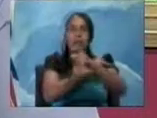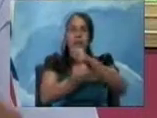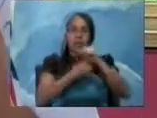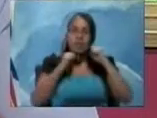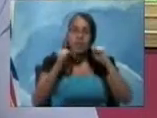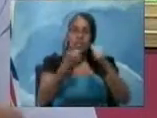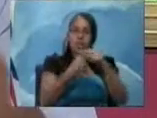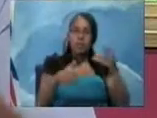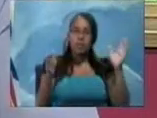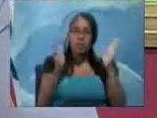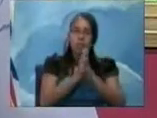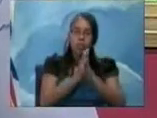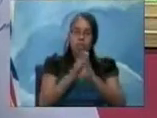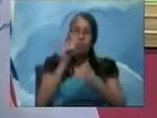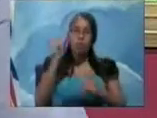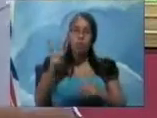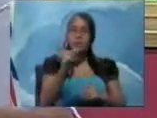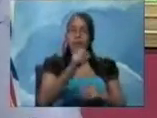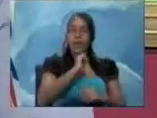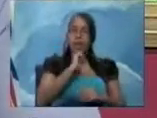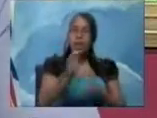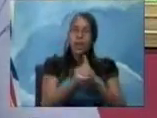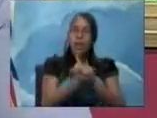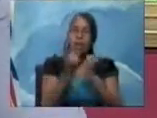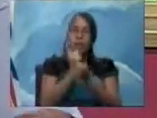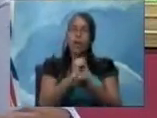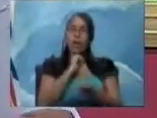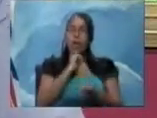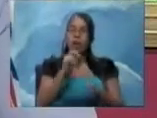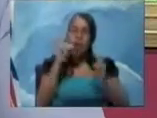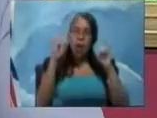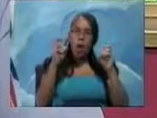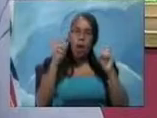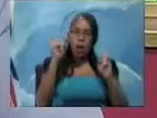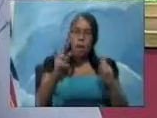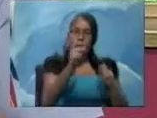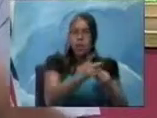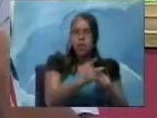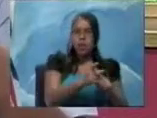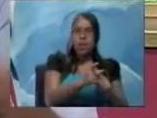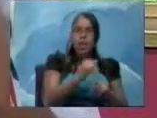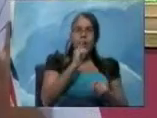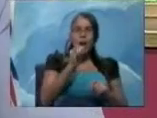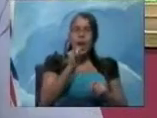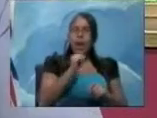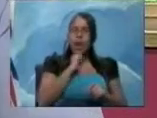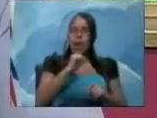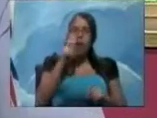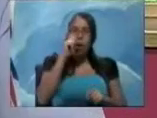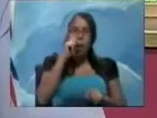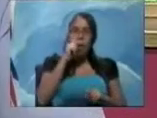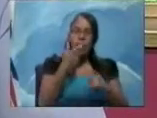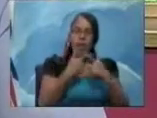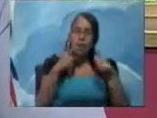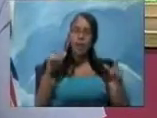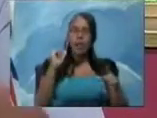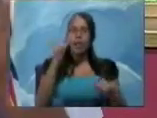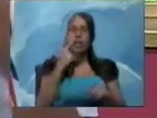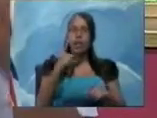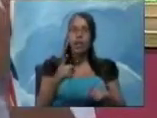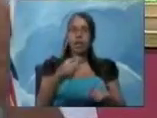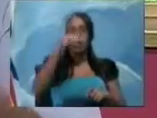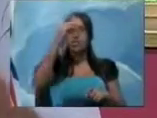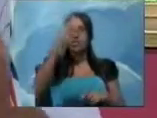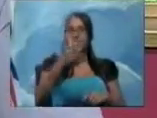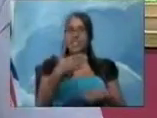cuando una persona es cambiada por el Espíritu Santo es nueva criatura es una nueva persona y era un Pedro diferente y le dijeron a Pedro Qué